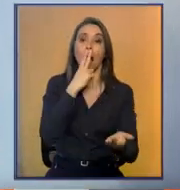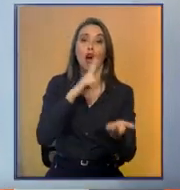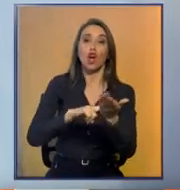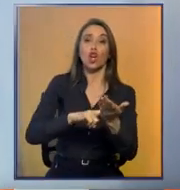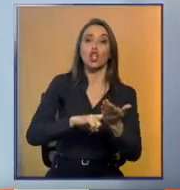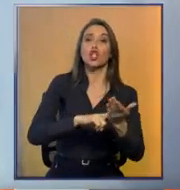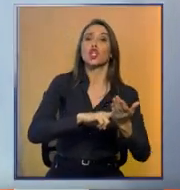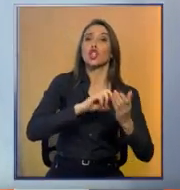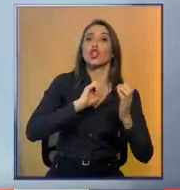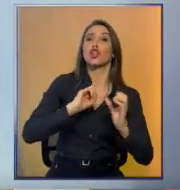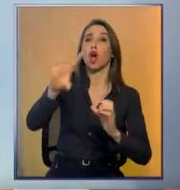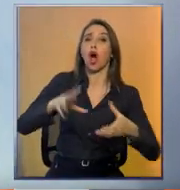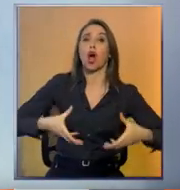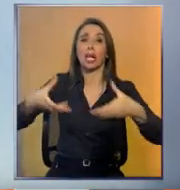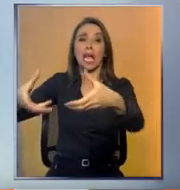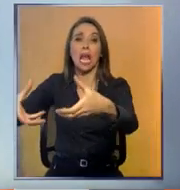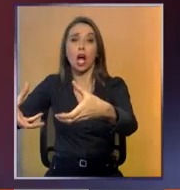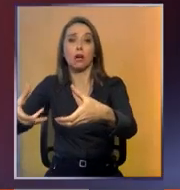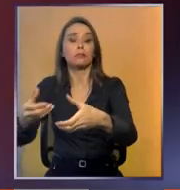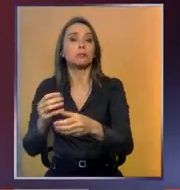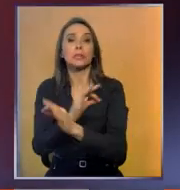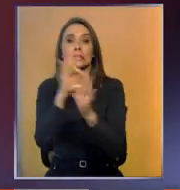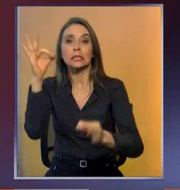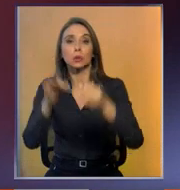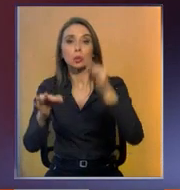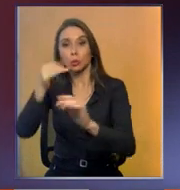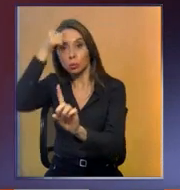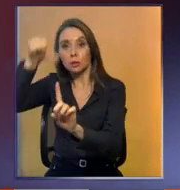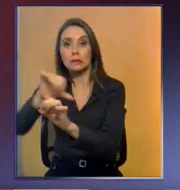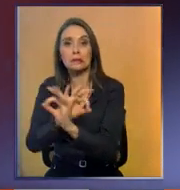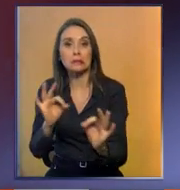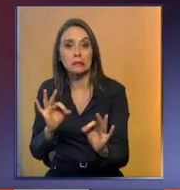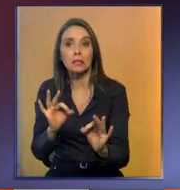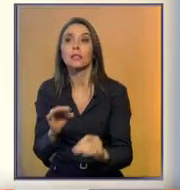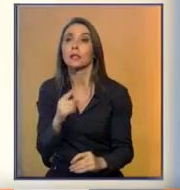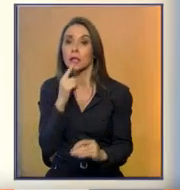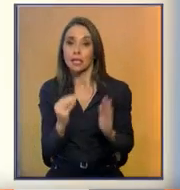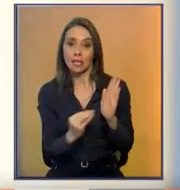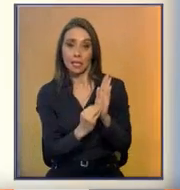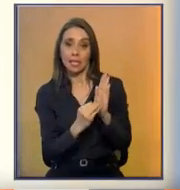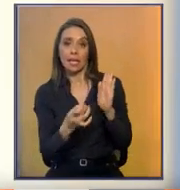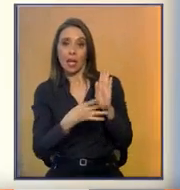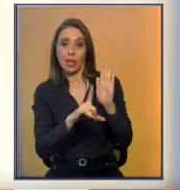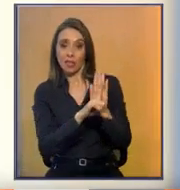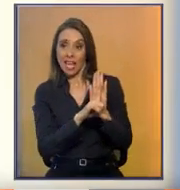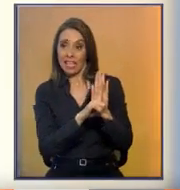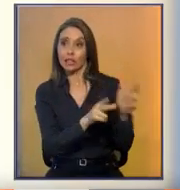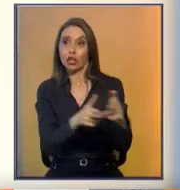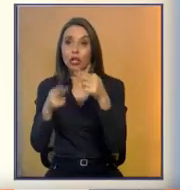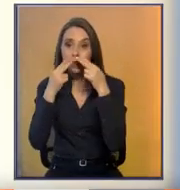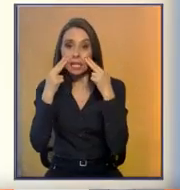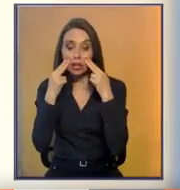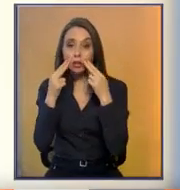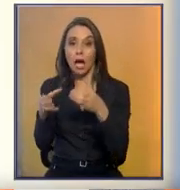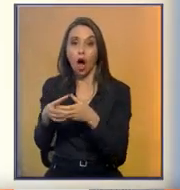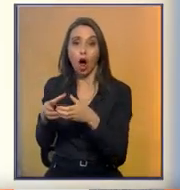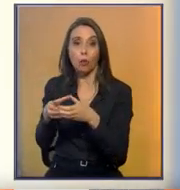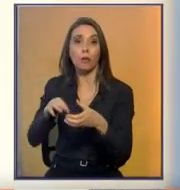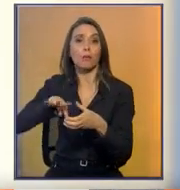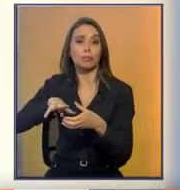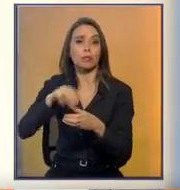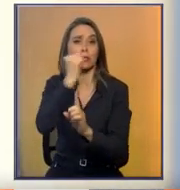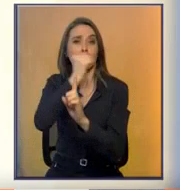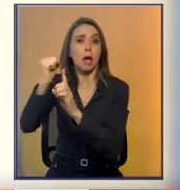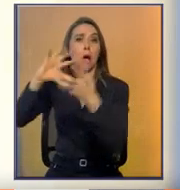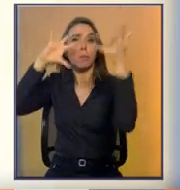ahora están impunes. Y mientras el delito, el terrorismo en particular y la forma en que el crimen organizado ha operado a nivel